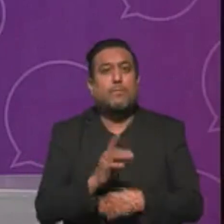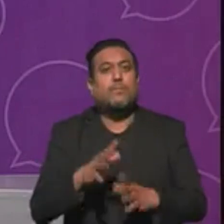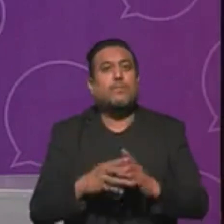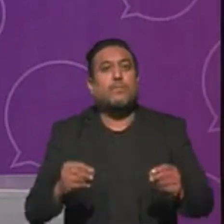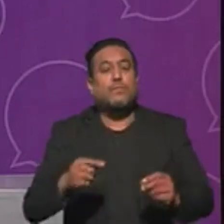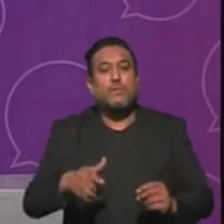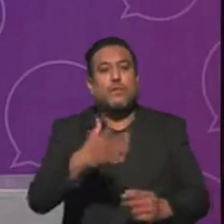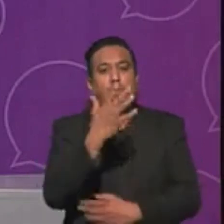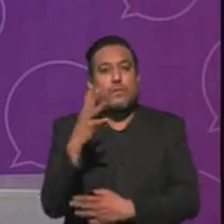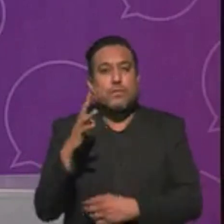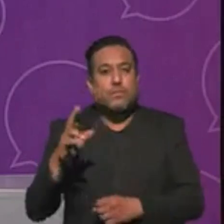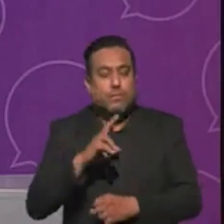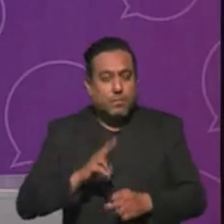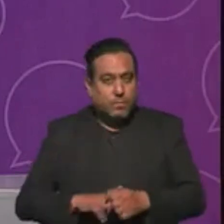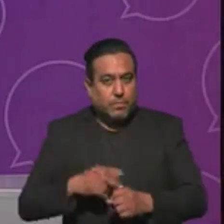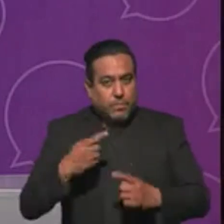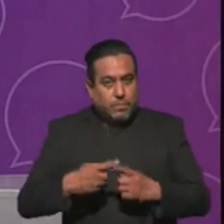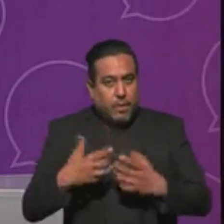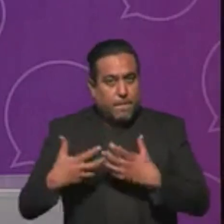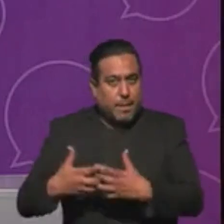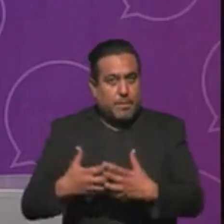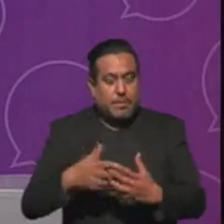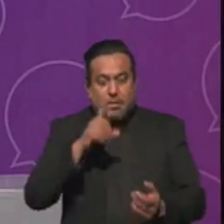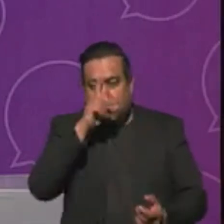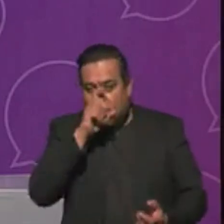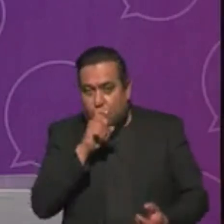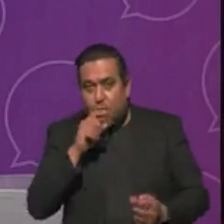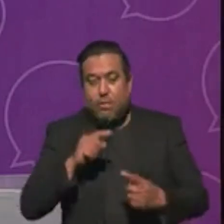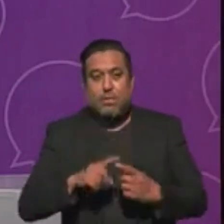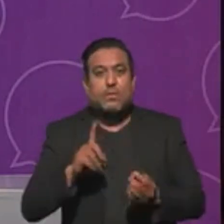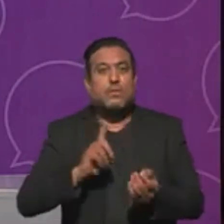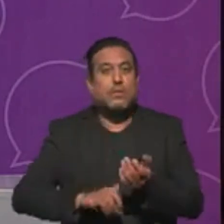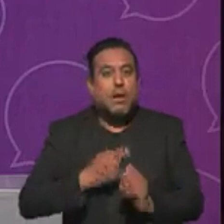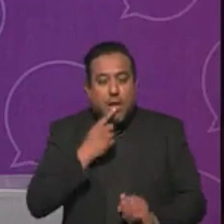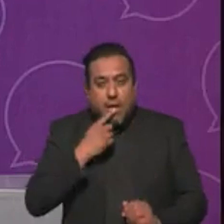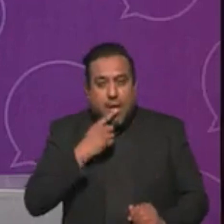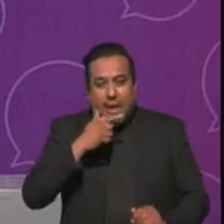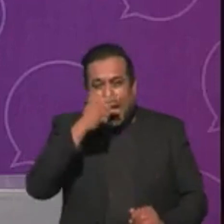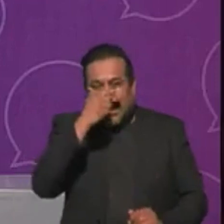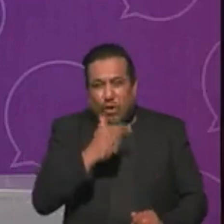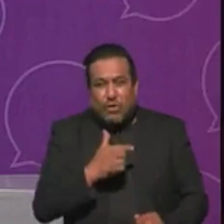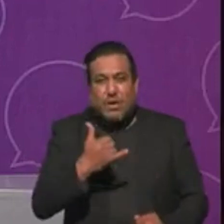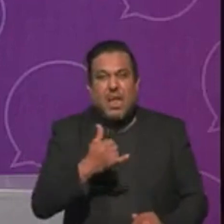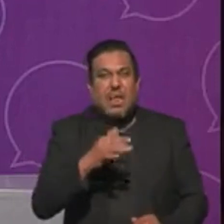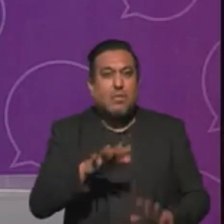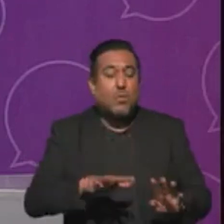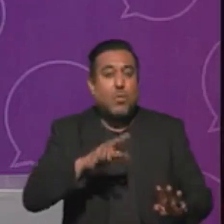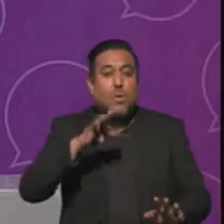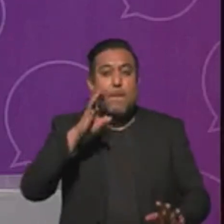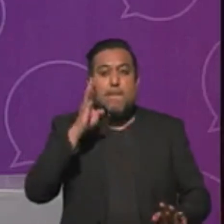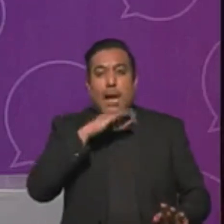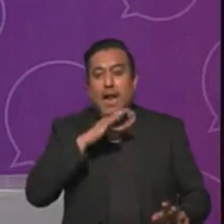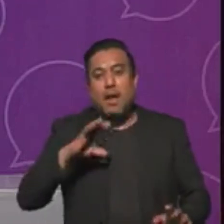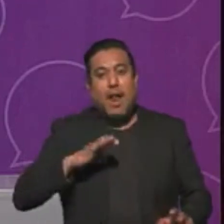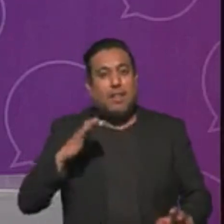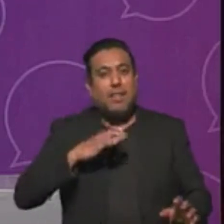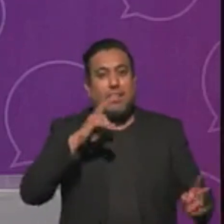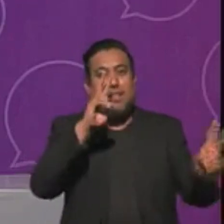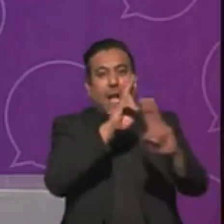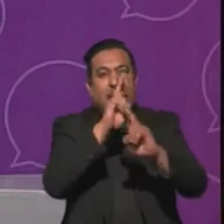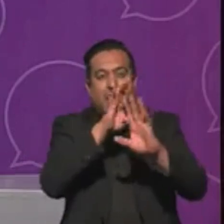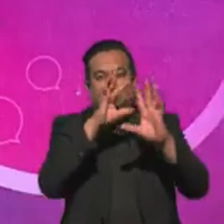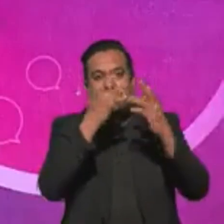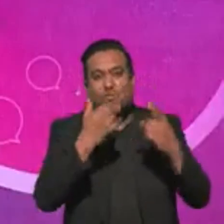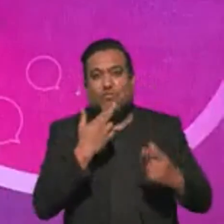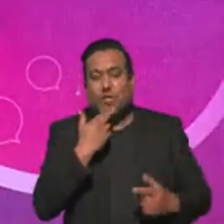medio ambiente derivado de las empresas el mal olor que inunda acelaya todas las noches y la la mala calidad del aire tiene un minuto y medio